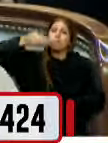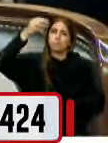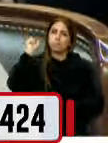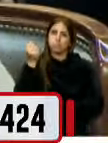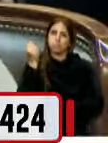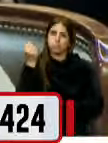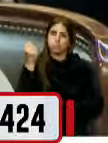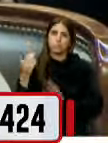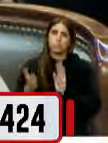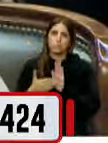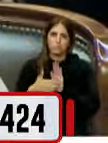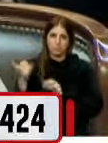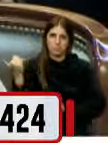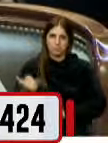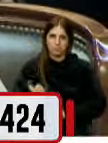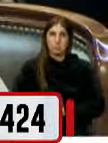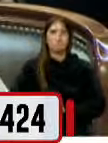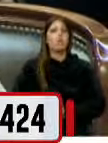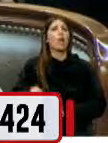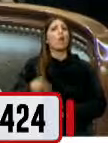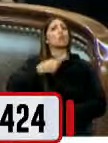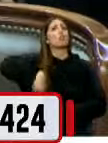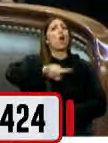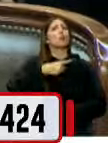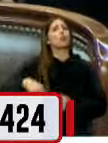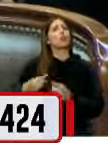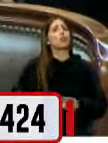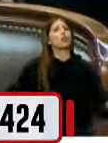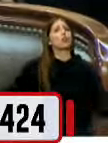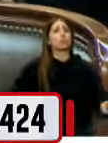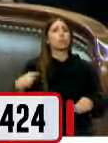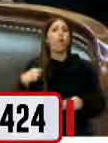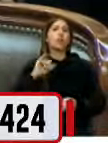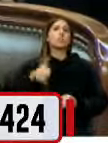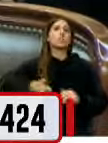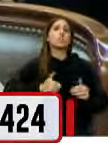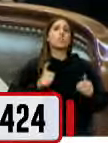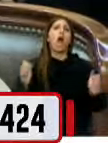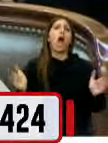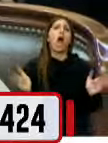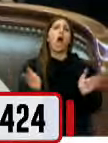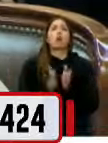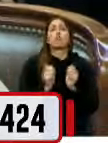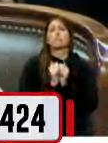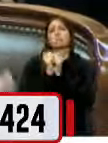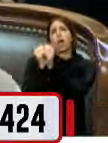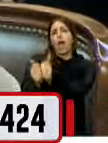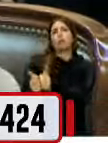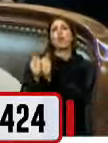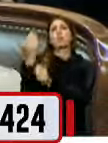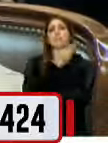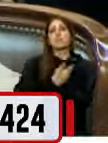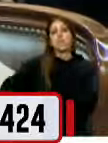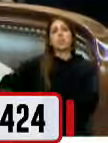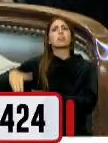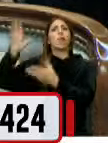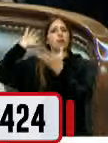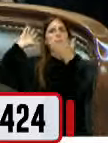de esos puntos que tenga como fin representar a los sectores mayoritarios. Muchas gracias, muy amable. A